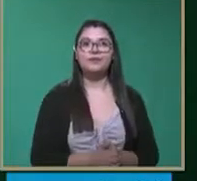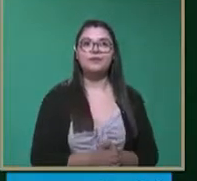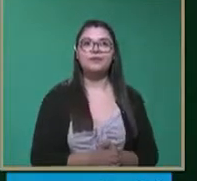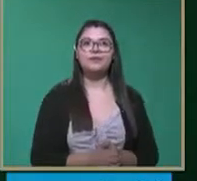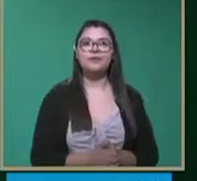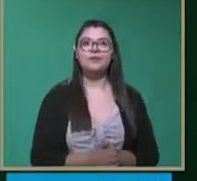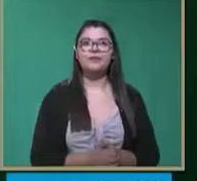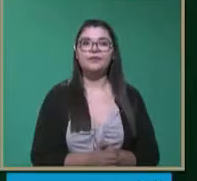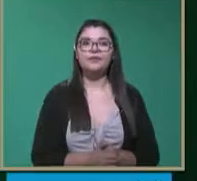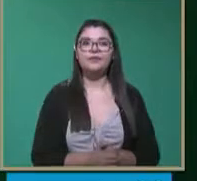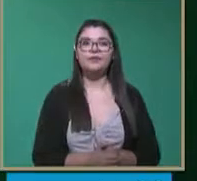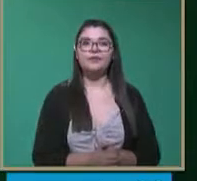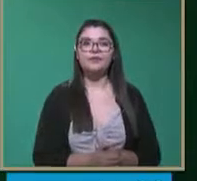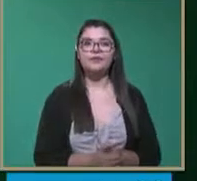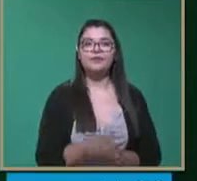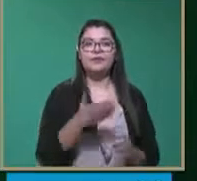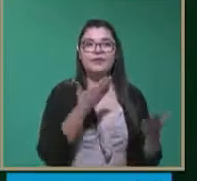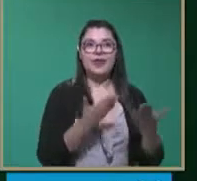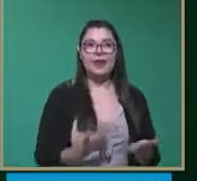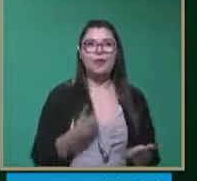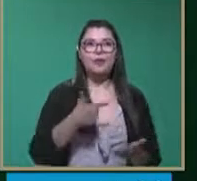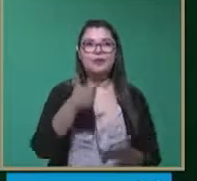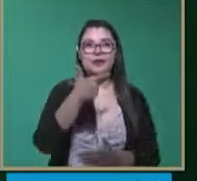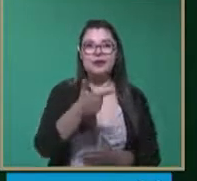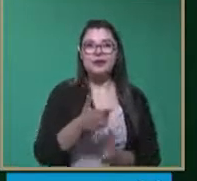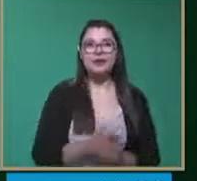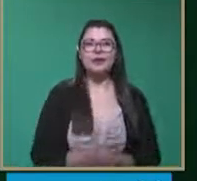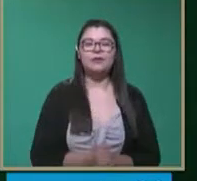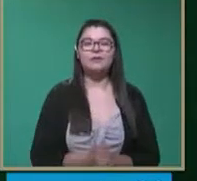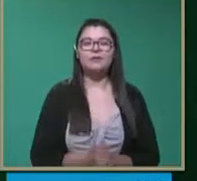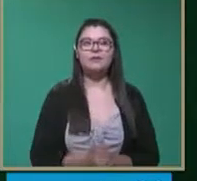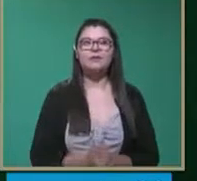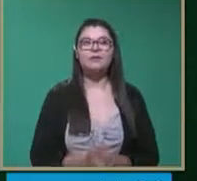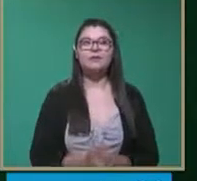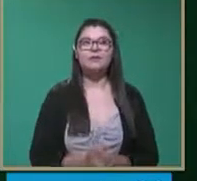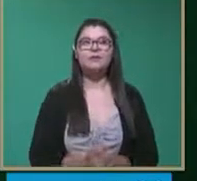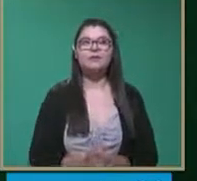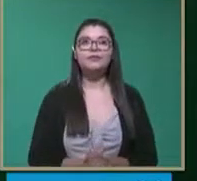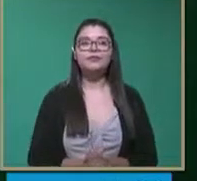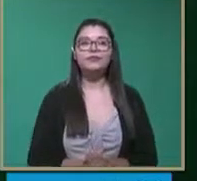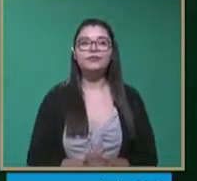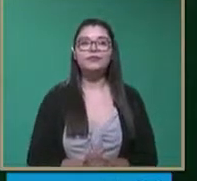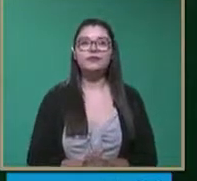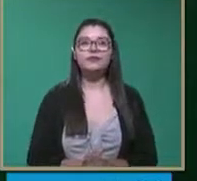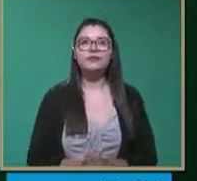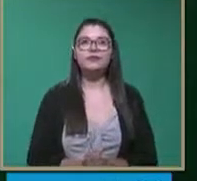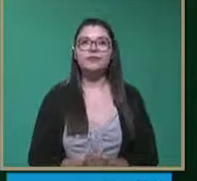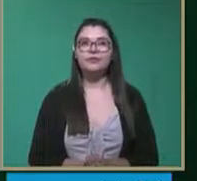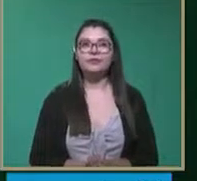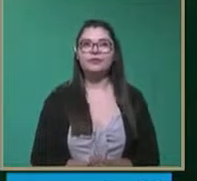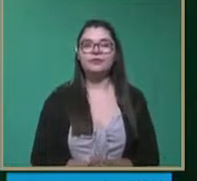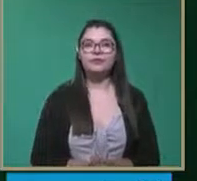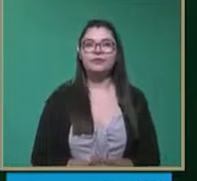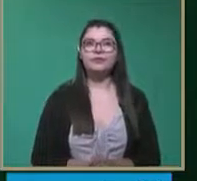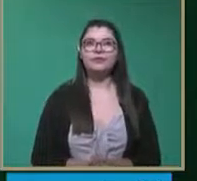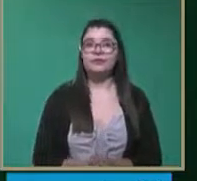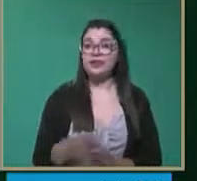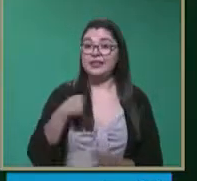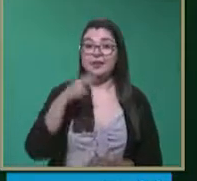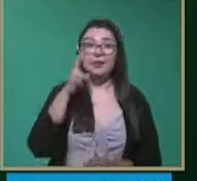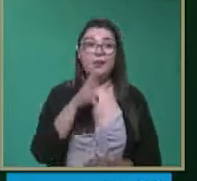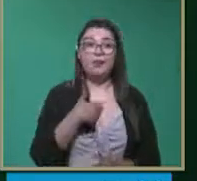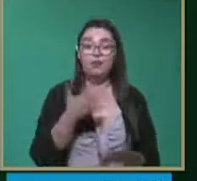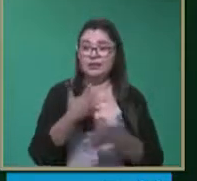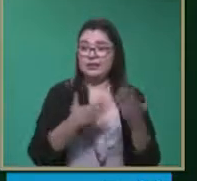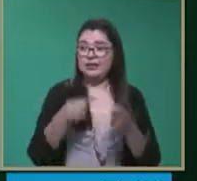al 7. La respuesta es correcta. Así es. Y aquí podemos ver que 15 menos 8 son